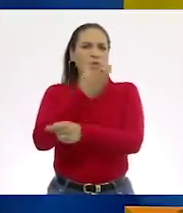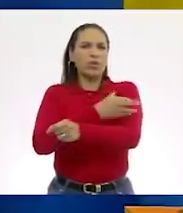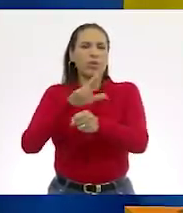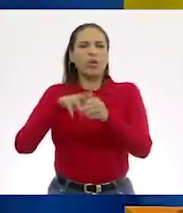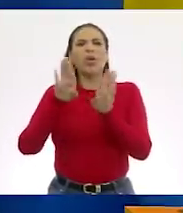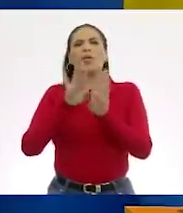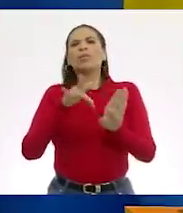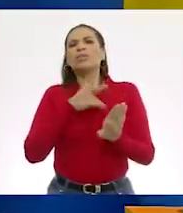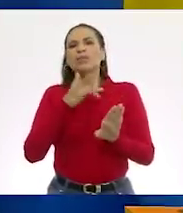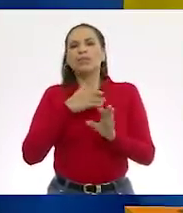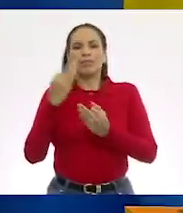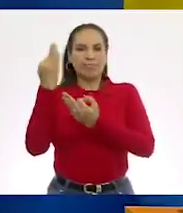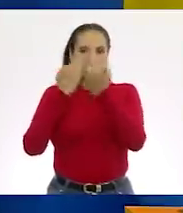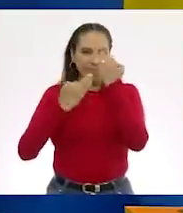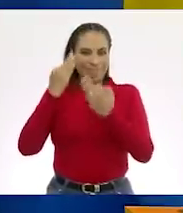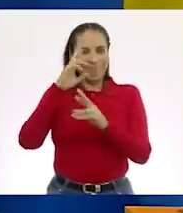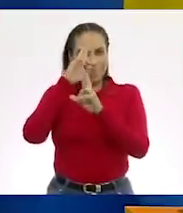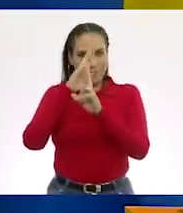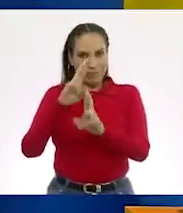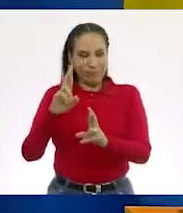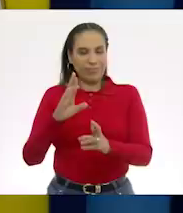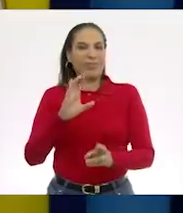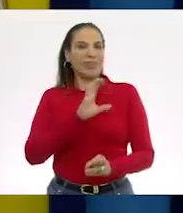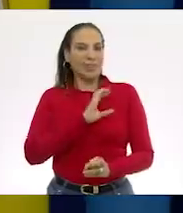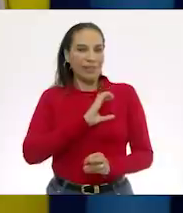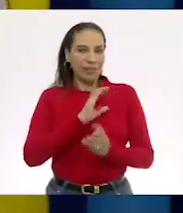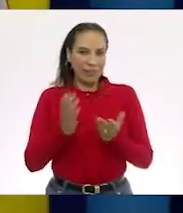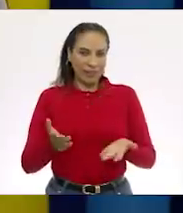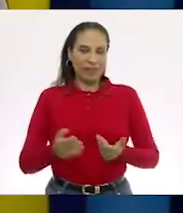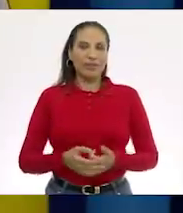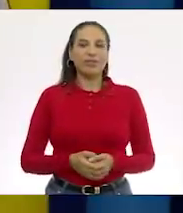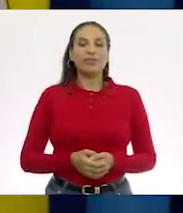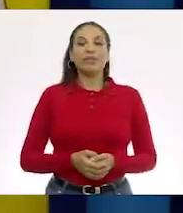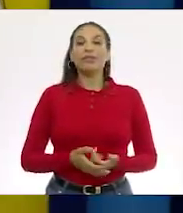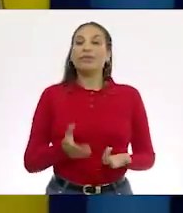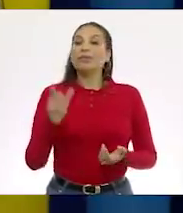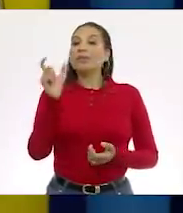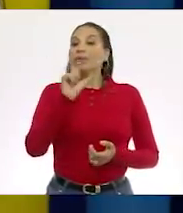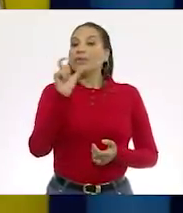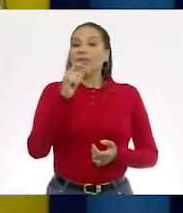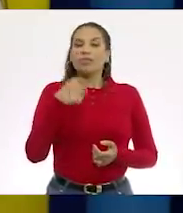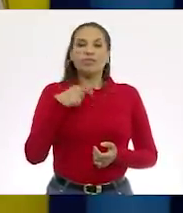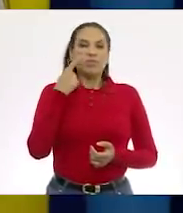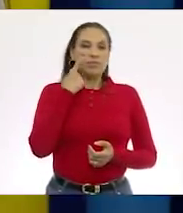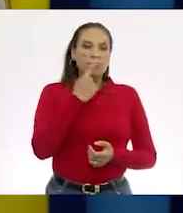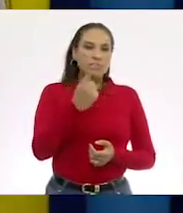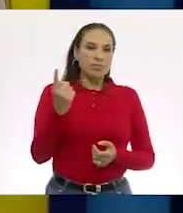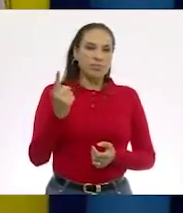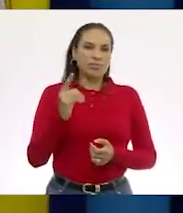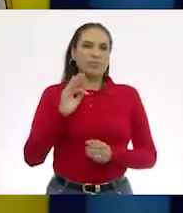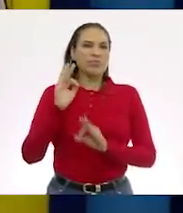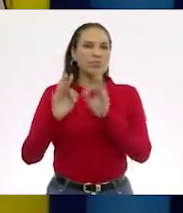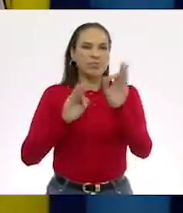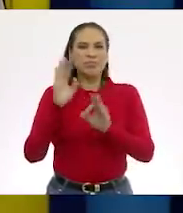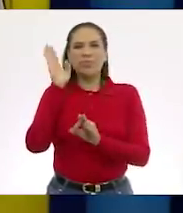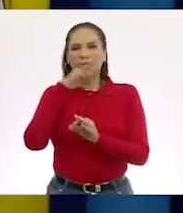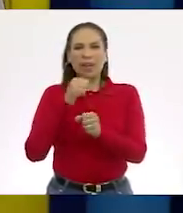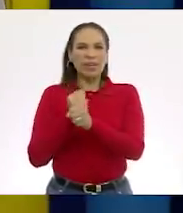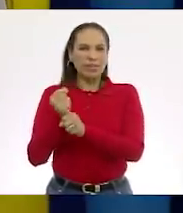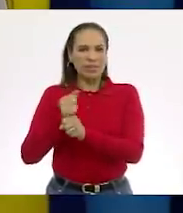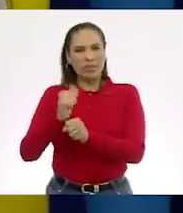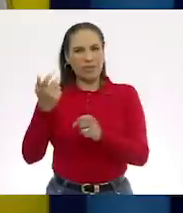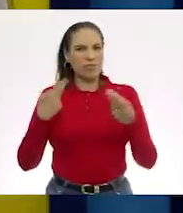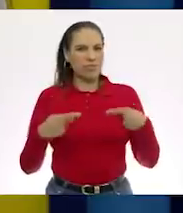los trata con respeto y aprecio? Pues cuando veo que tratan mal a